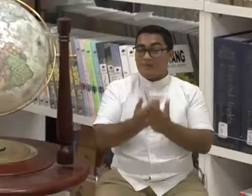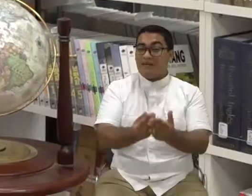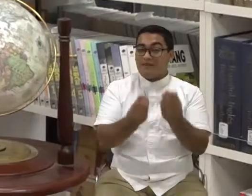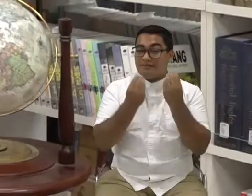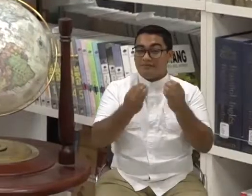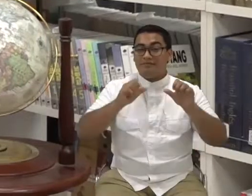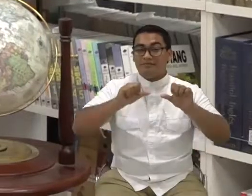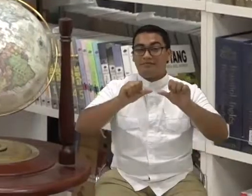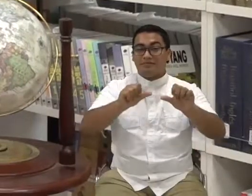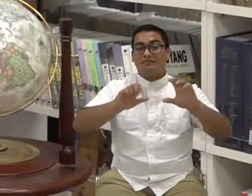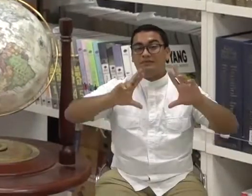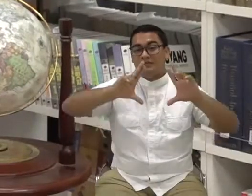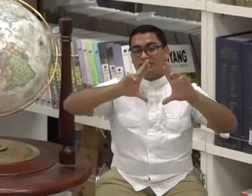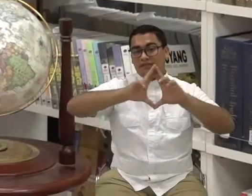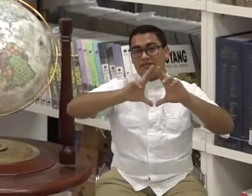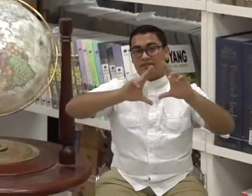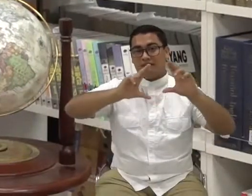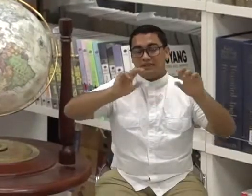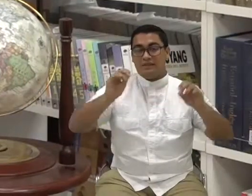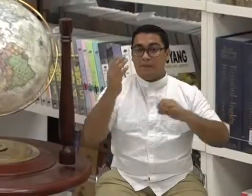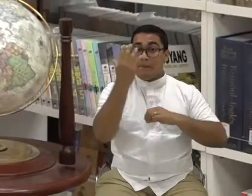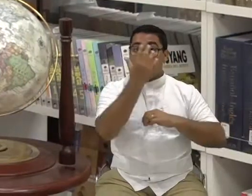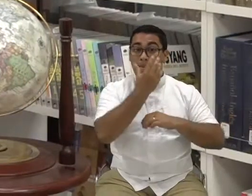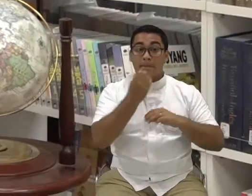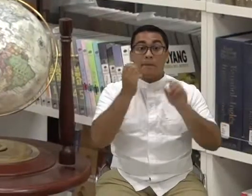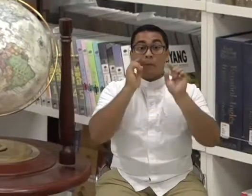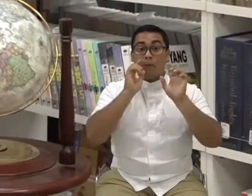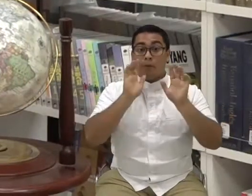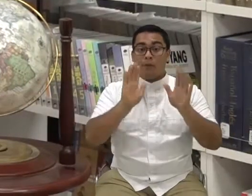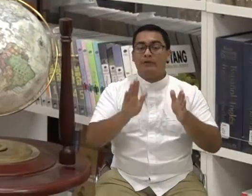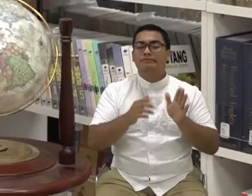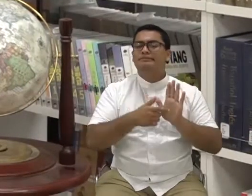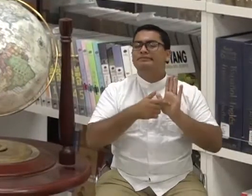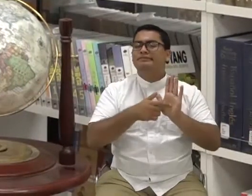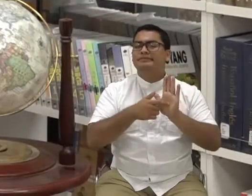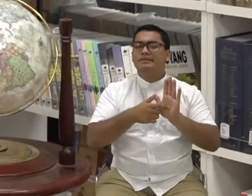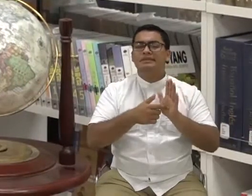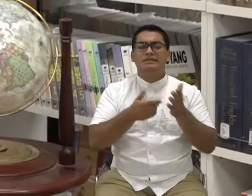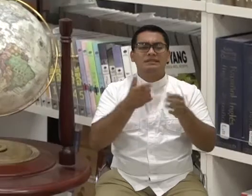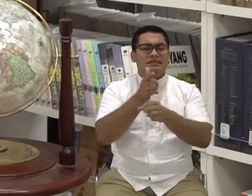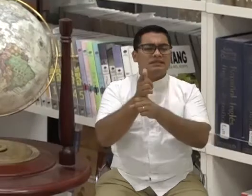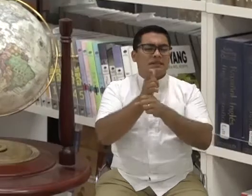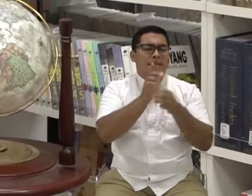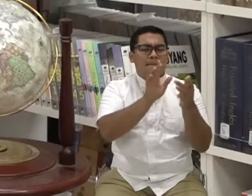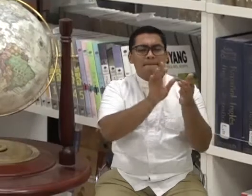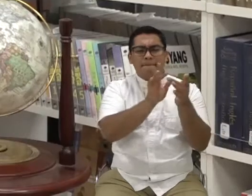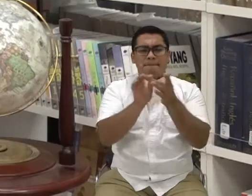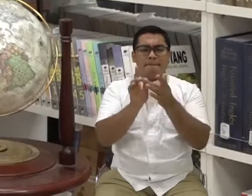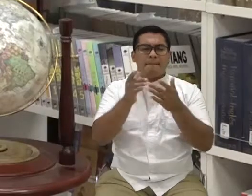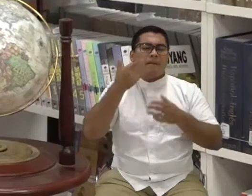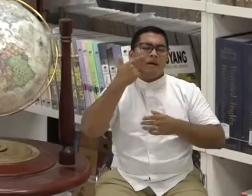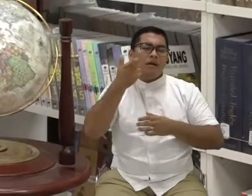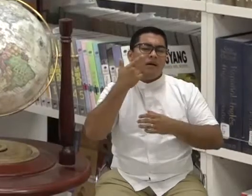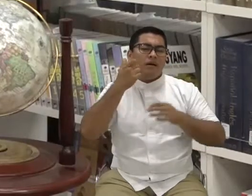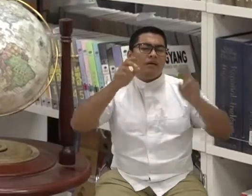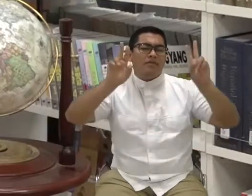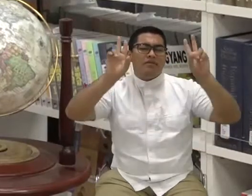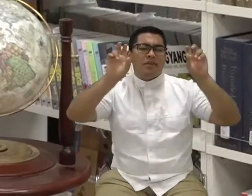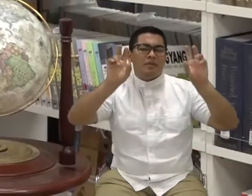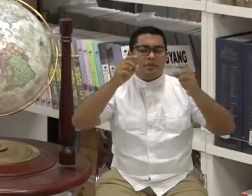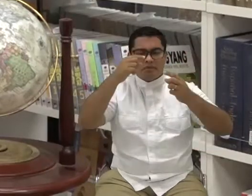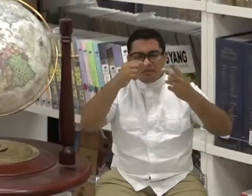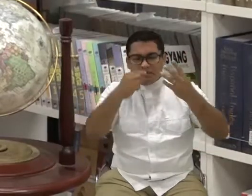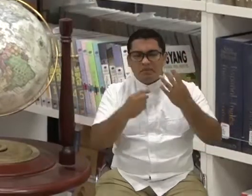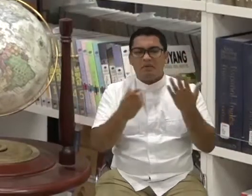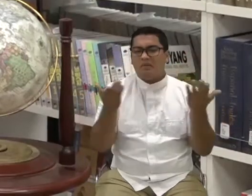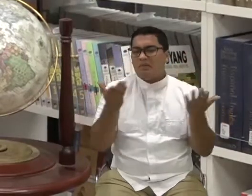Gracias por continuar con nosotros en su programa Nicaragua Linda y Segura. A continuación le presentaremos un reporte especial en el cual conocerá todos los